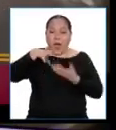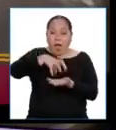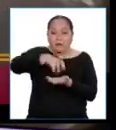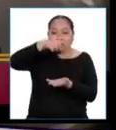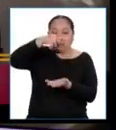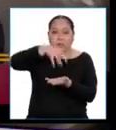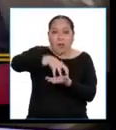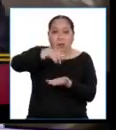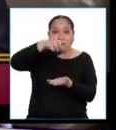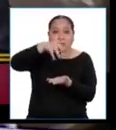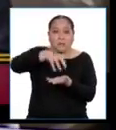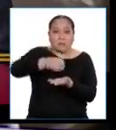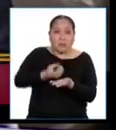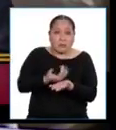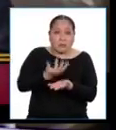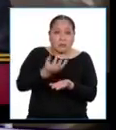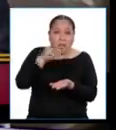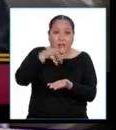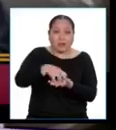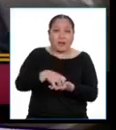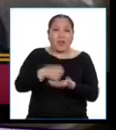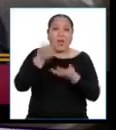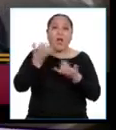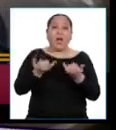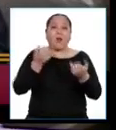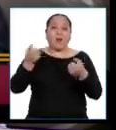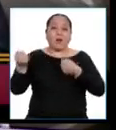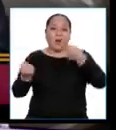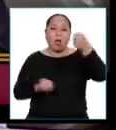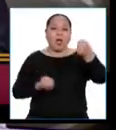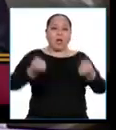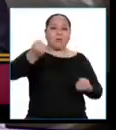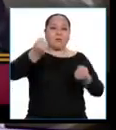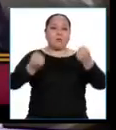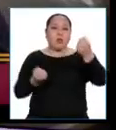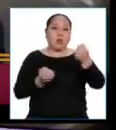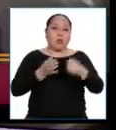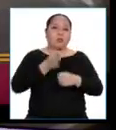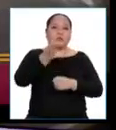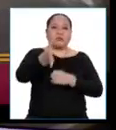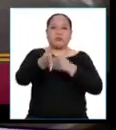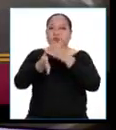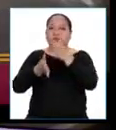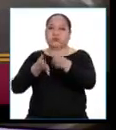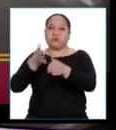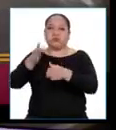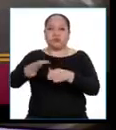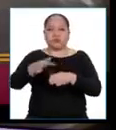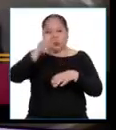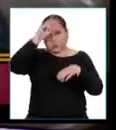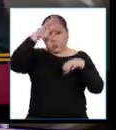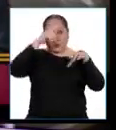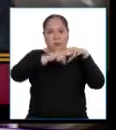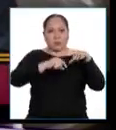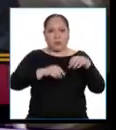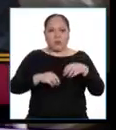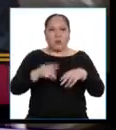hoy pasan los camiones de la minería y lo único que hacen es levantar